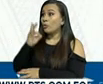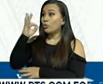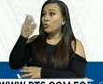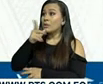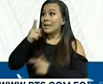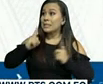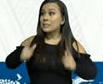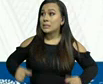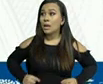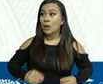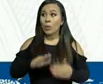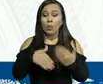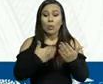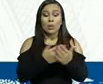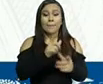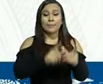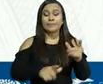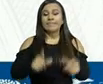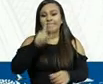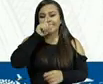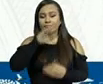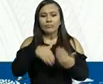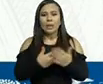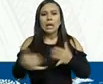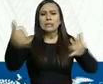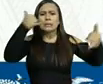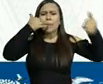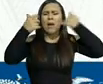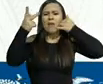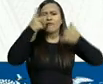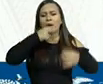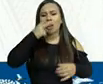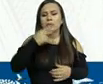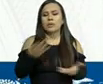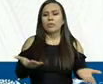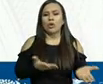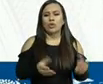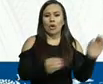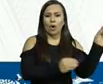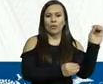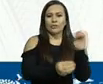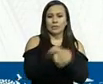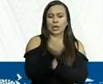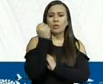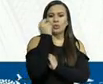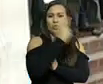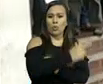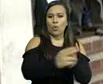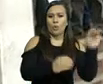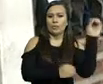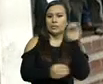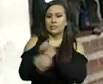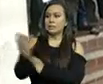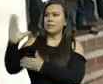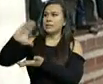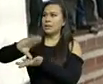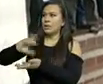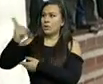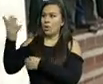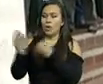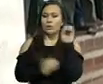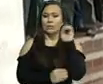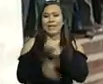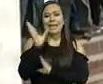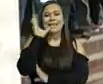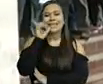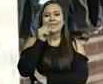las personas y clientes ante llamadas amenazas de bombas en las agencias de la unidad de negocio de guayaquil aunque algunos creen que eso